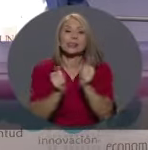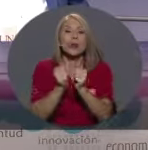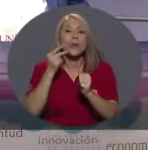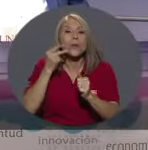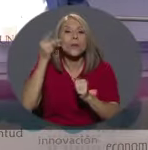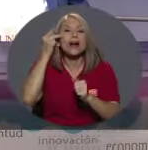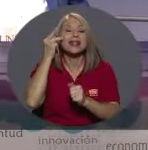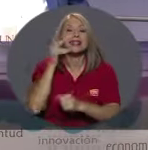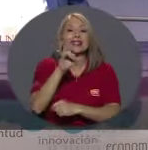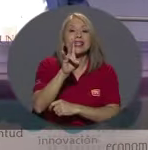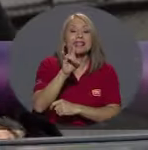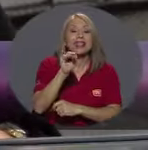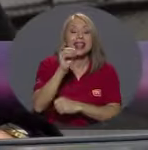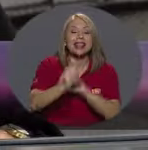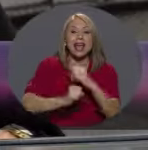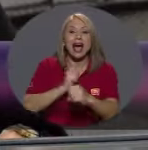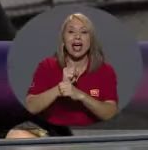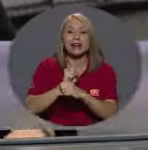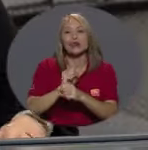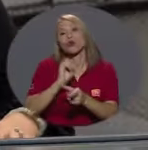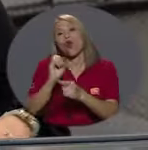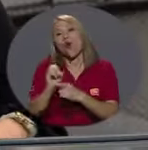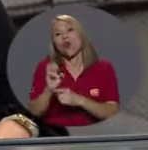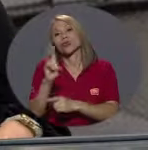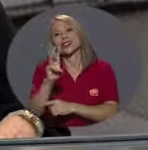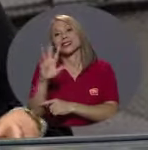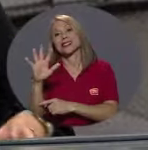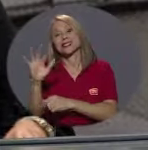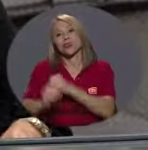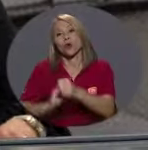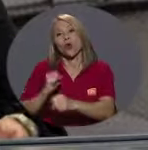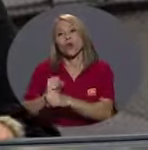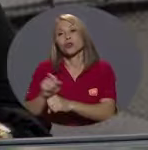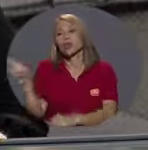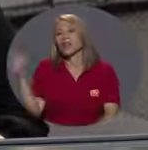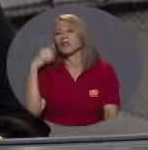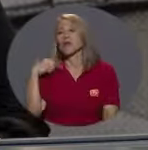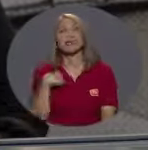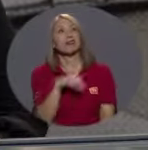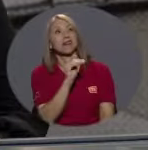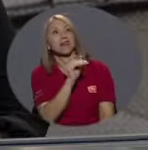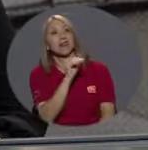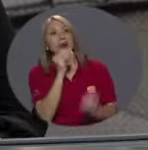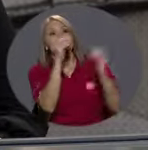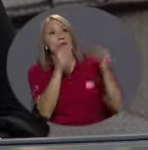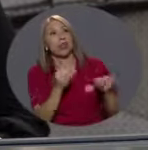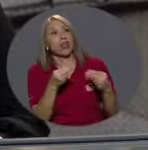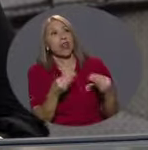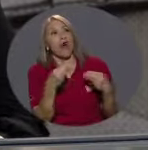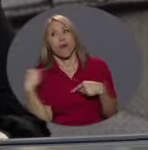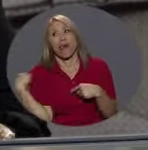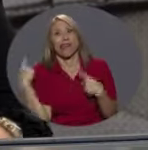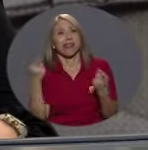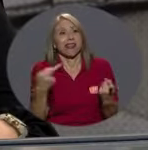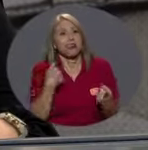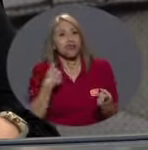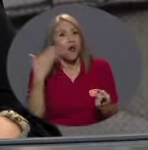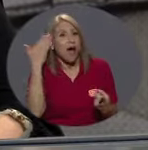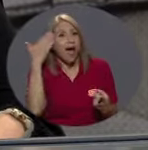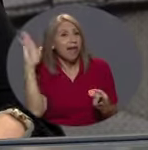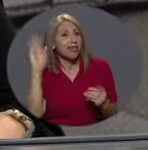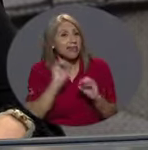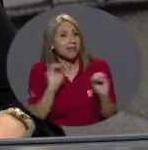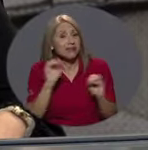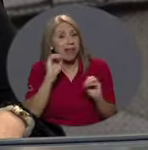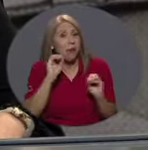de 65 años, y me dicen, profe, ¿cómo es posible que yo no supiera esto antes? O sea, ¿cómo le ha afectado la vida a mi